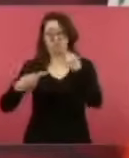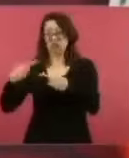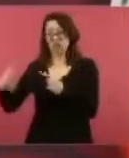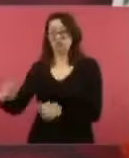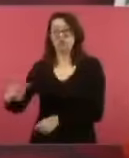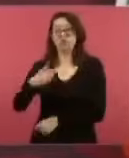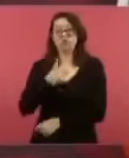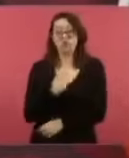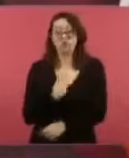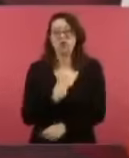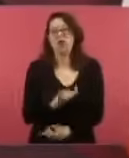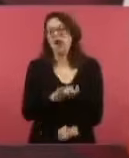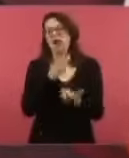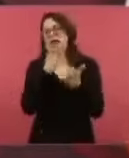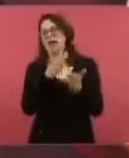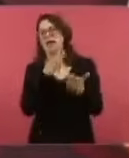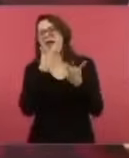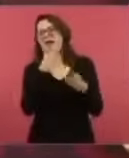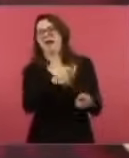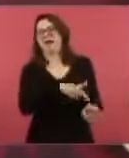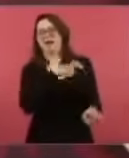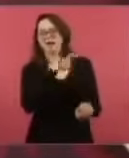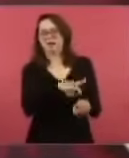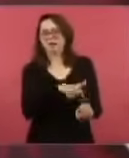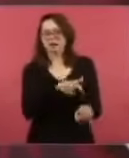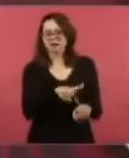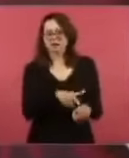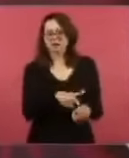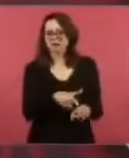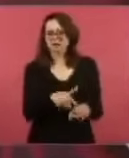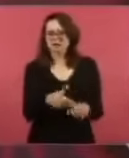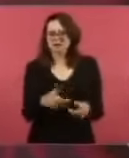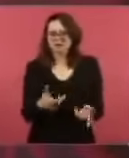Y todos, todos, pero ya no culpo